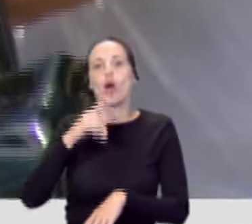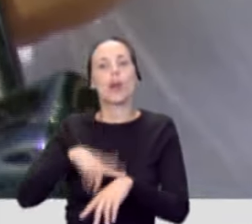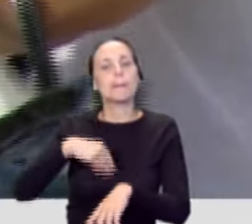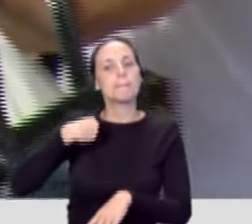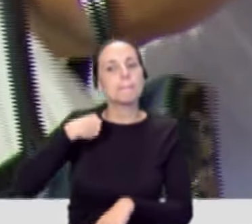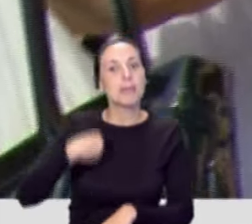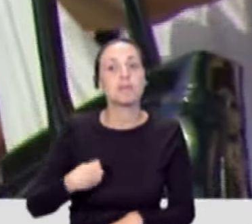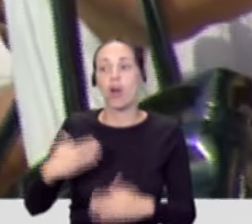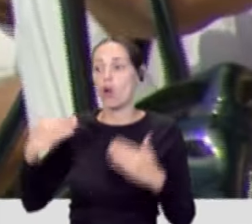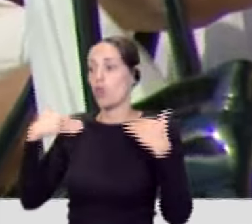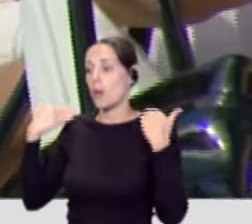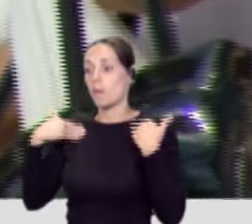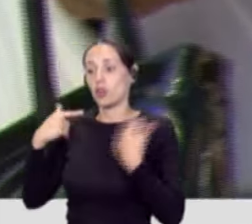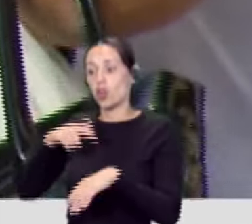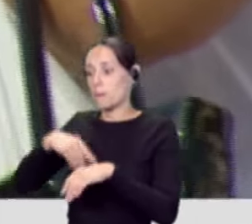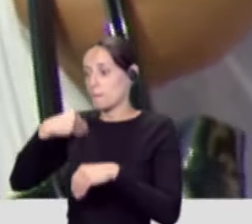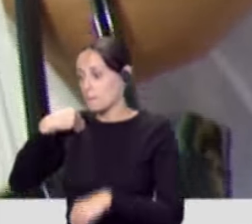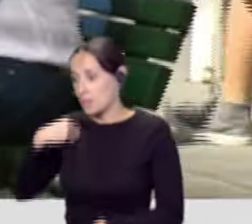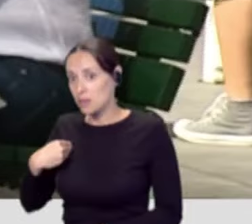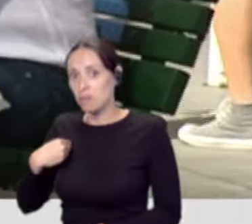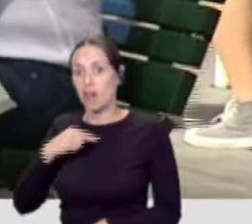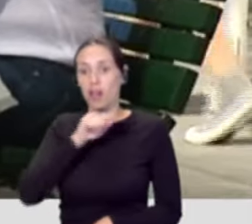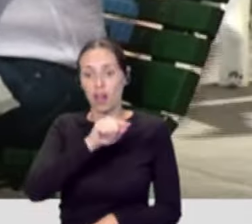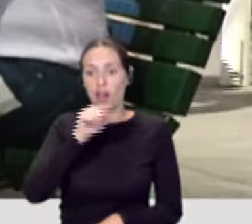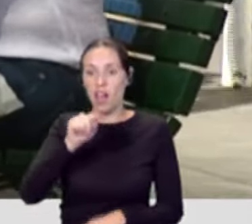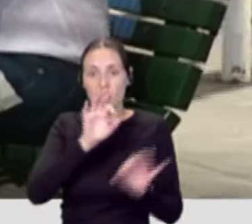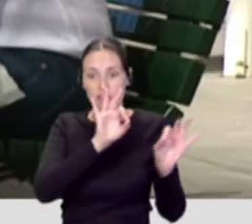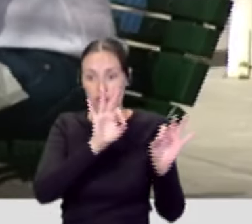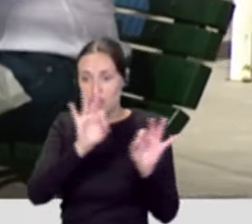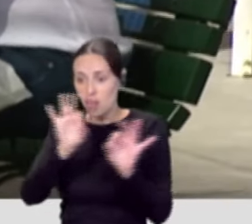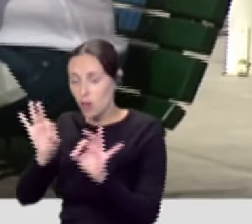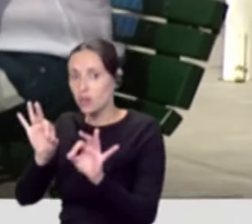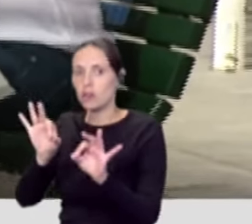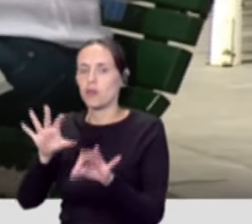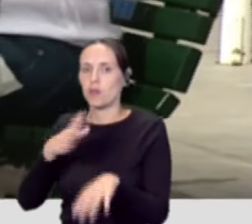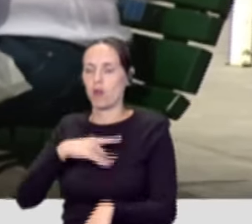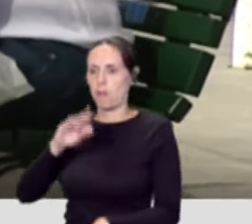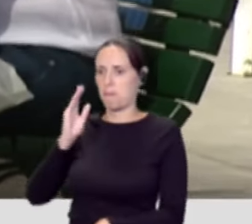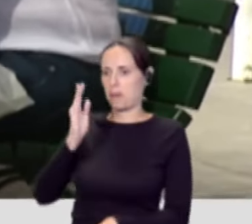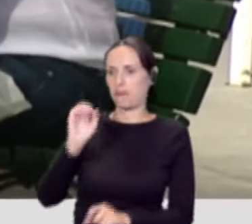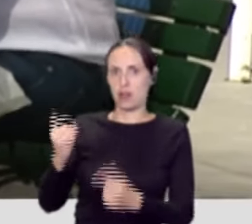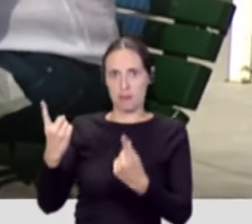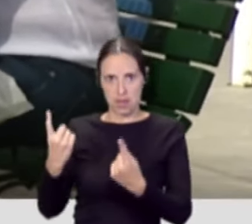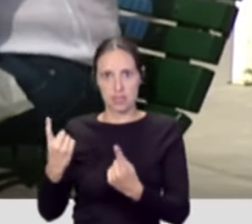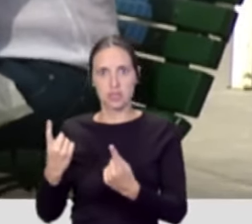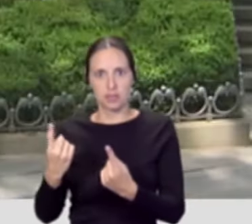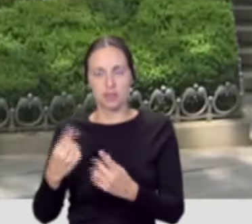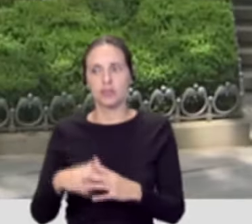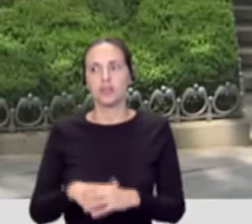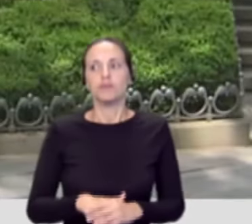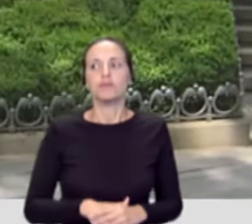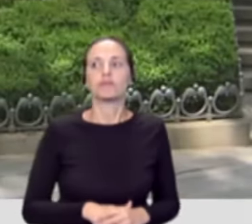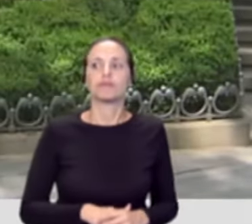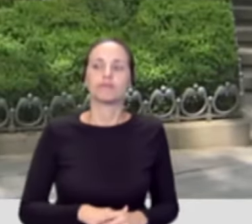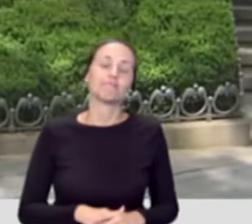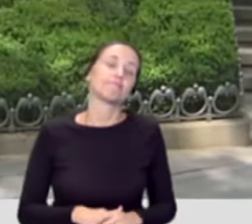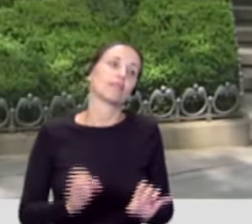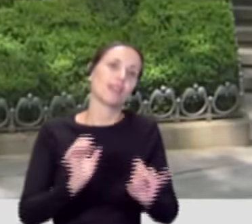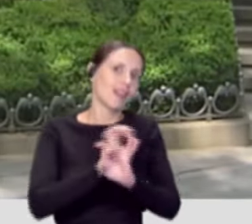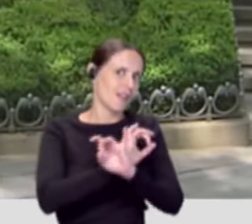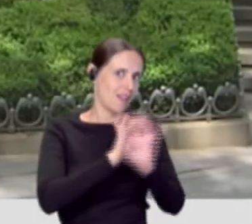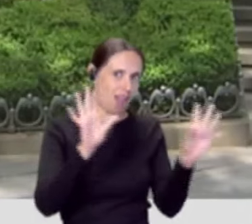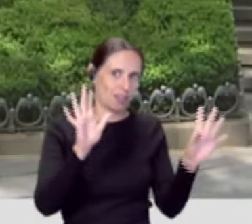la misma hora. En principio son estas personas las que pueden ver cómo cambia, ¿no? Sí, bueno, no, o sea, lo que sí que es claro que con el